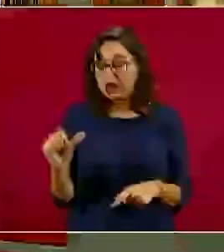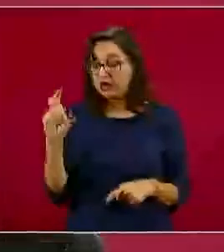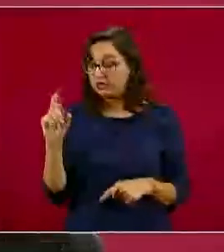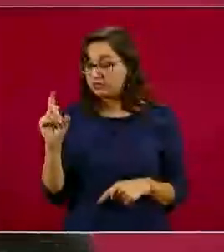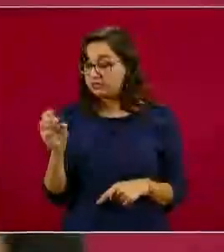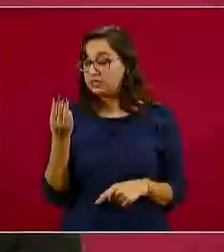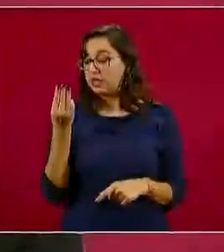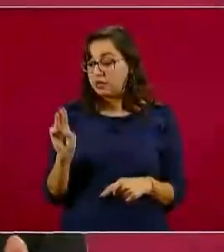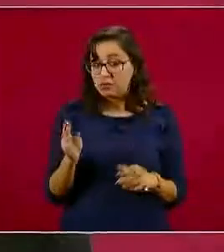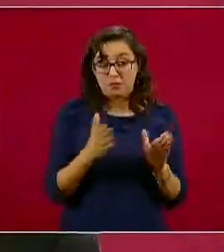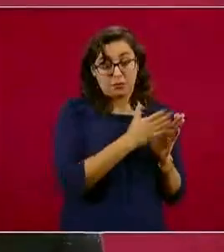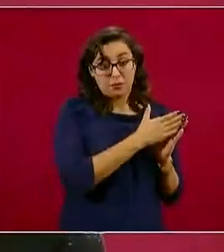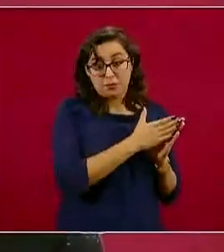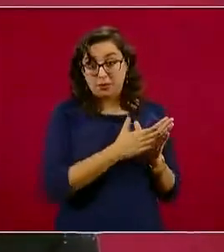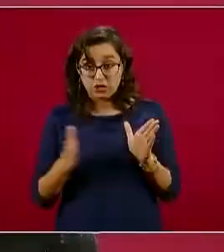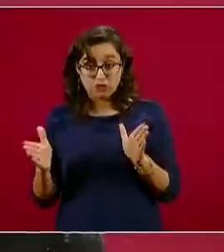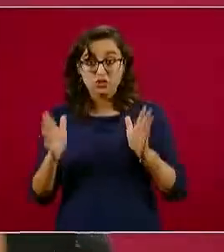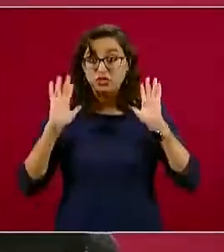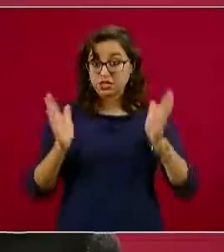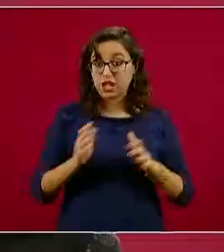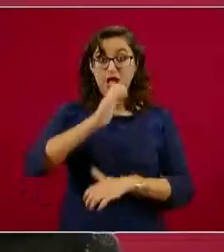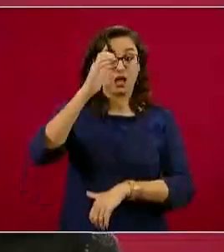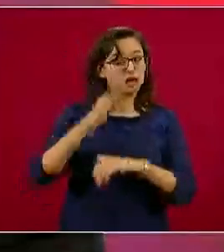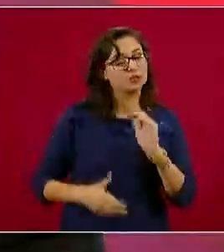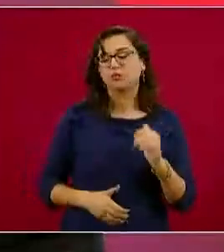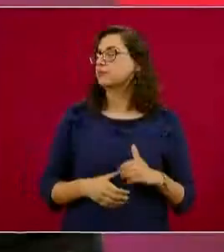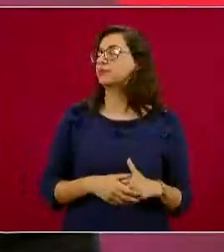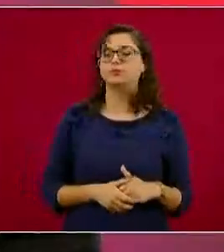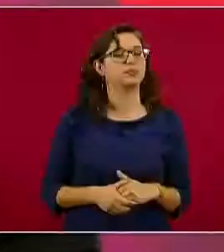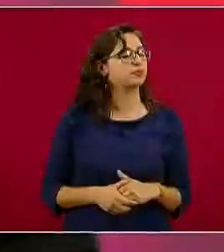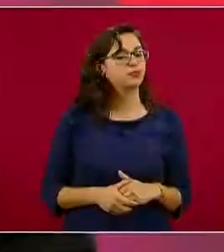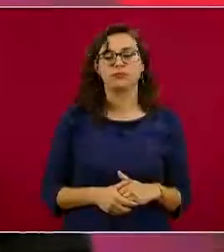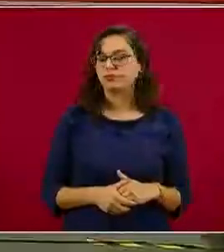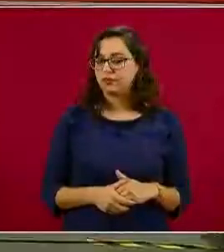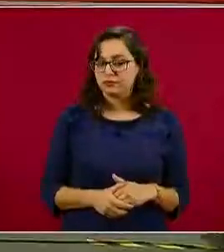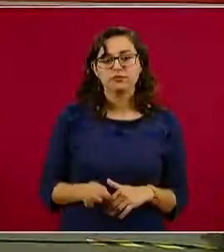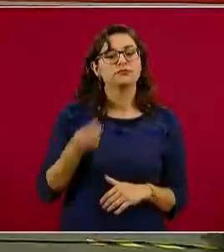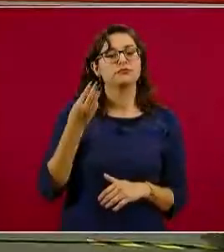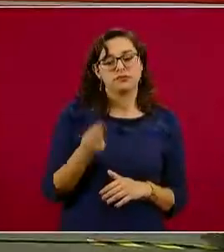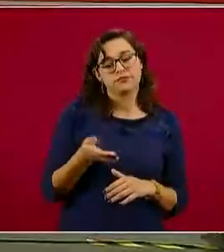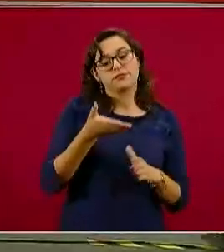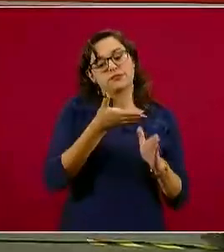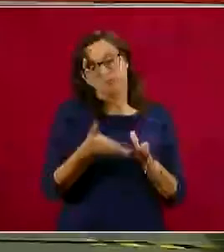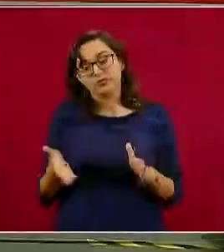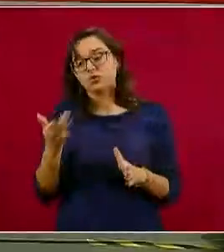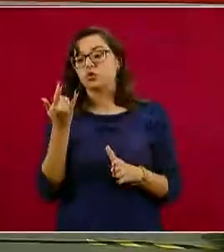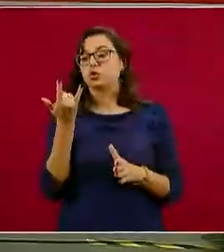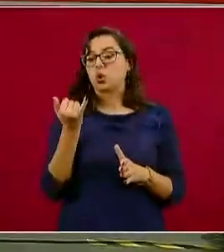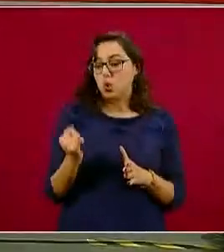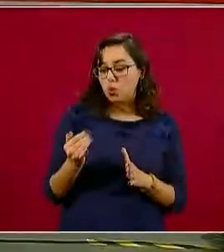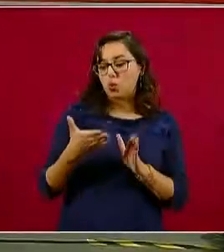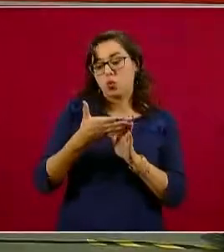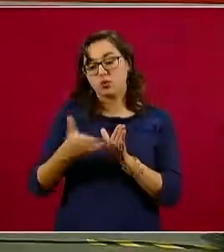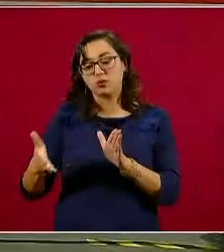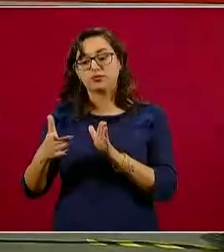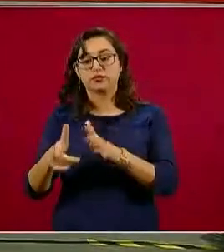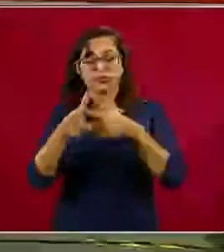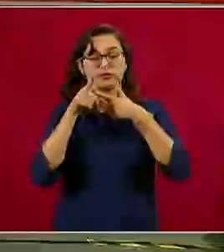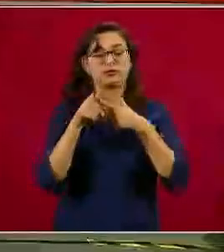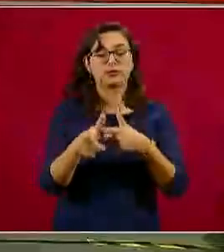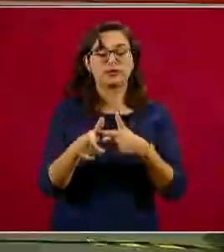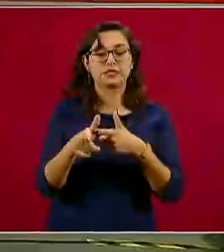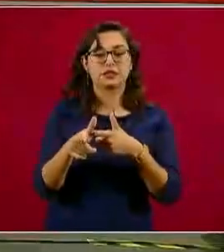mayo, pero no se acabó el 1 de junio. Ha continuado con otra modalidad que hemos explicado aquí,